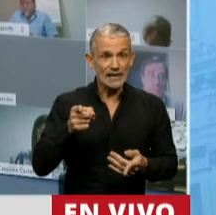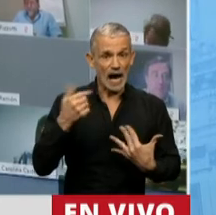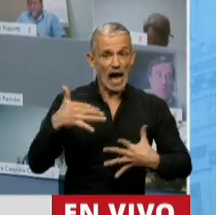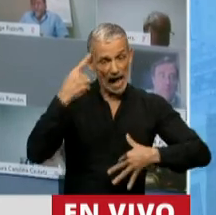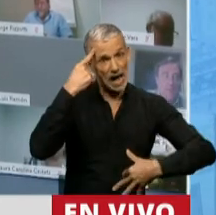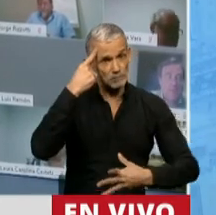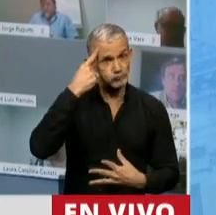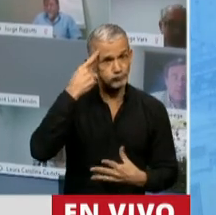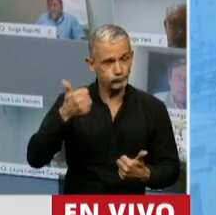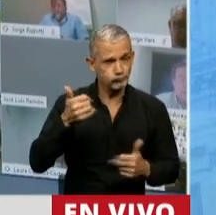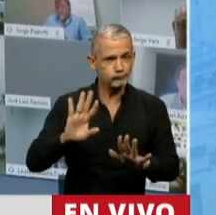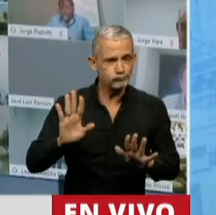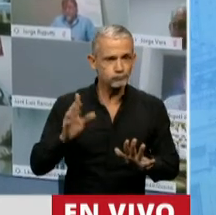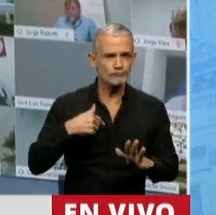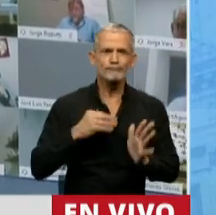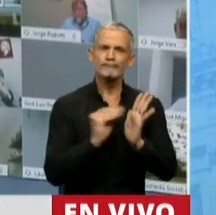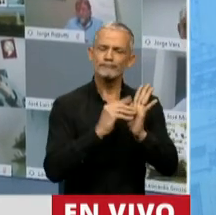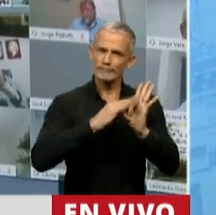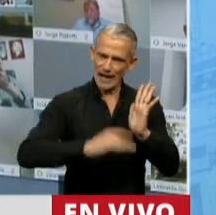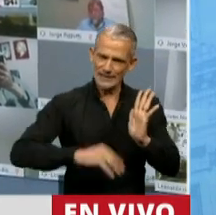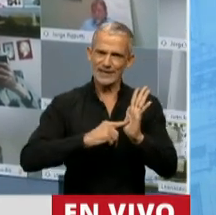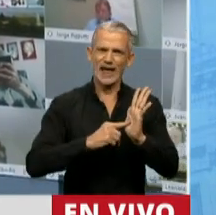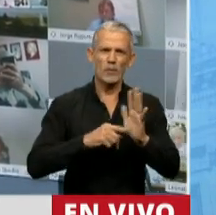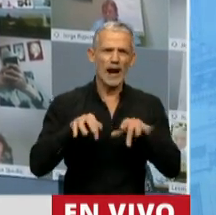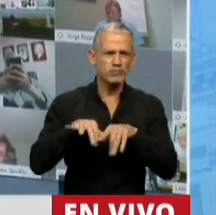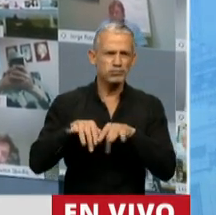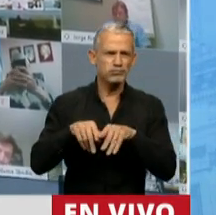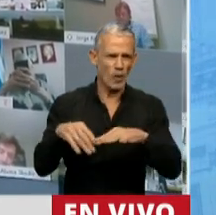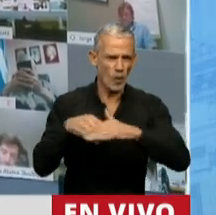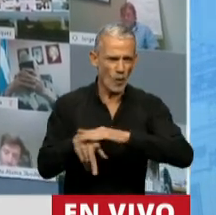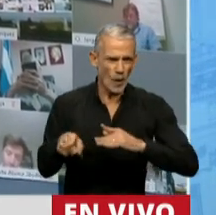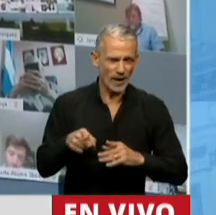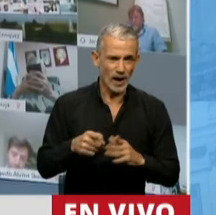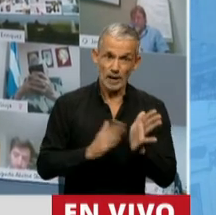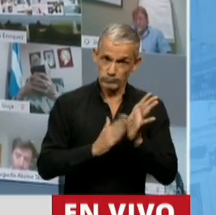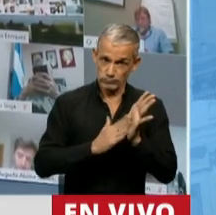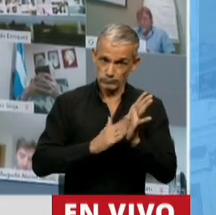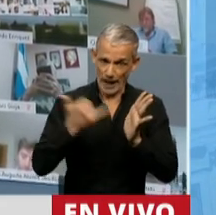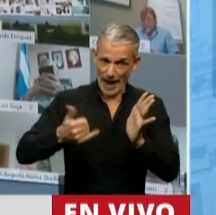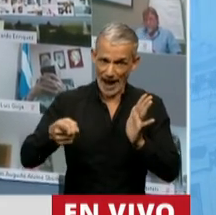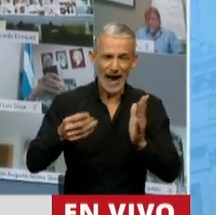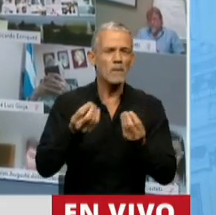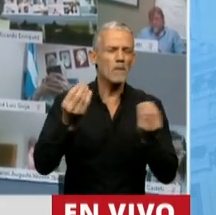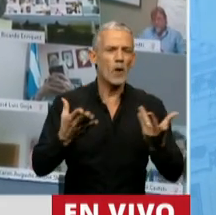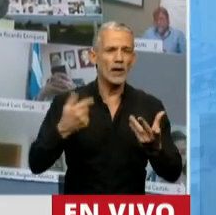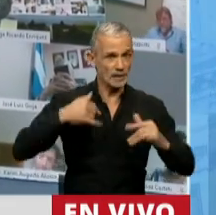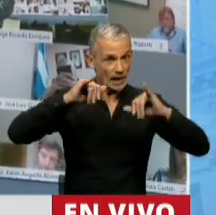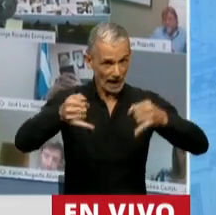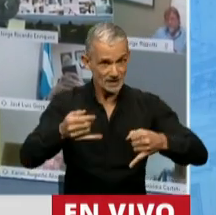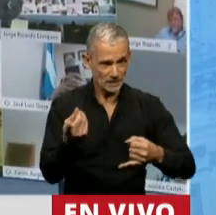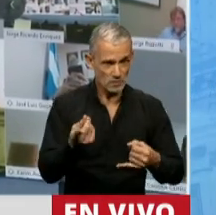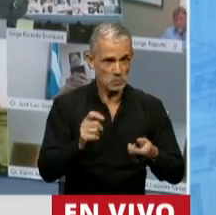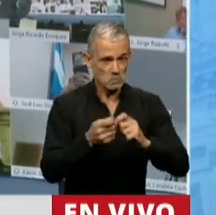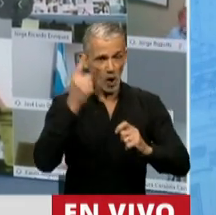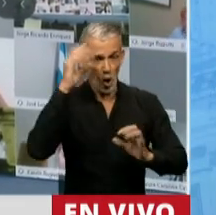inteligencia, quería dejar esto asentado en la versión taquigráfica también para que quede constancia del por qué aceptamos